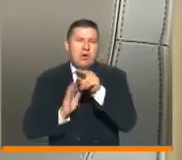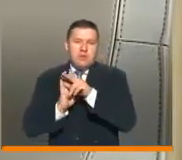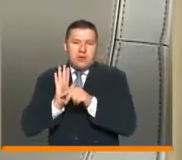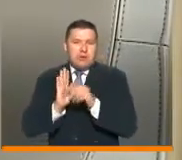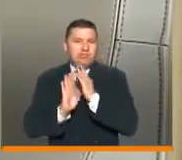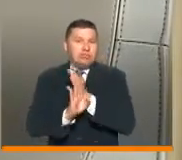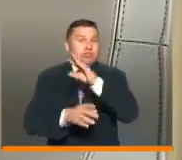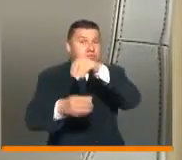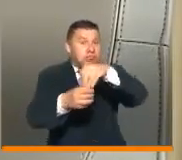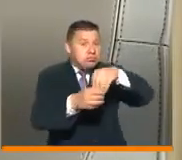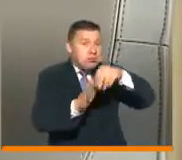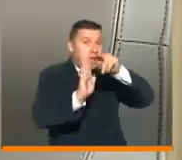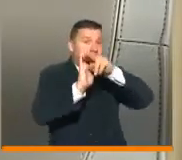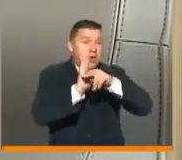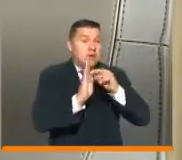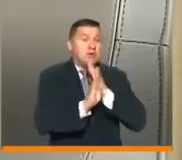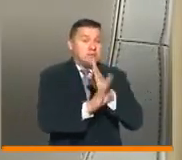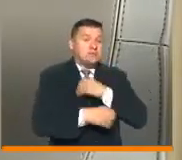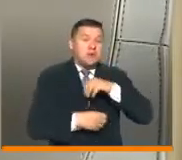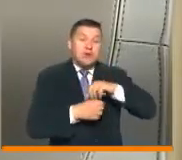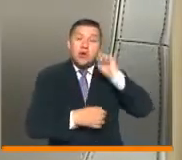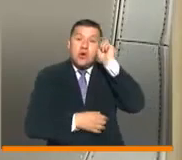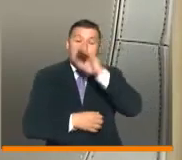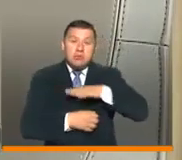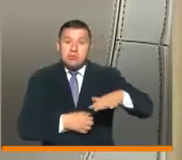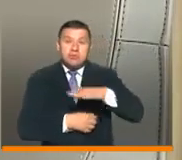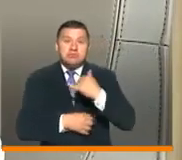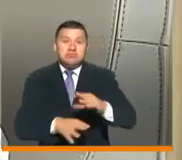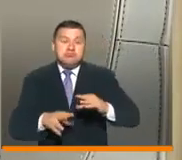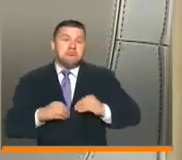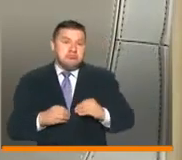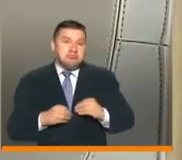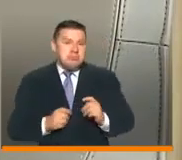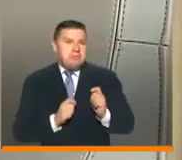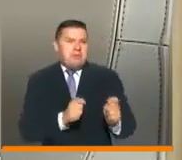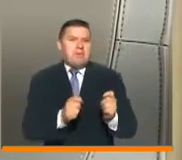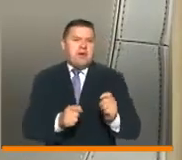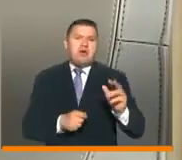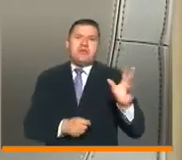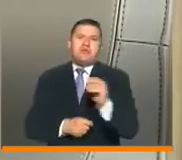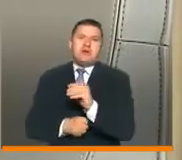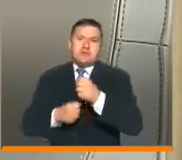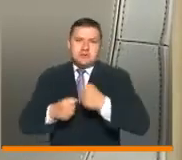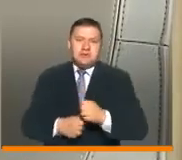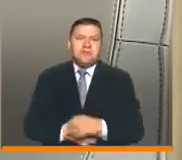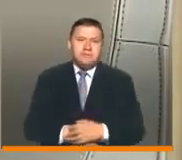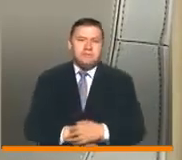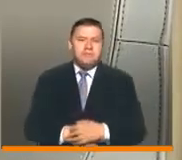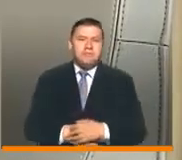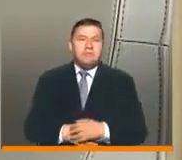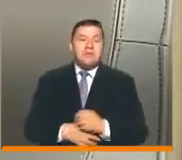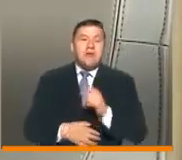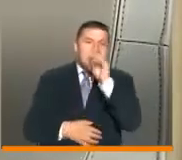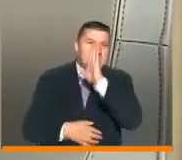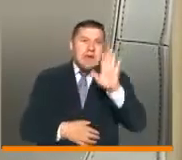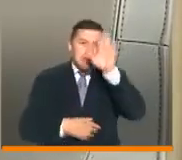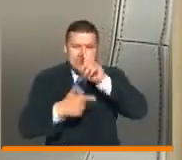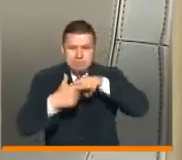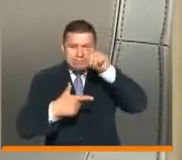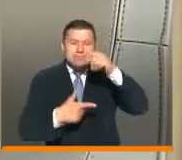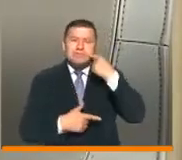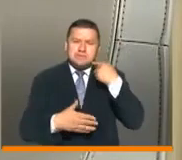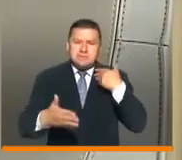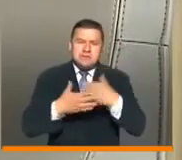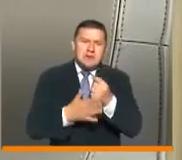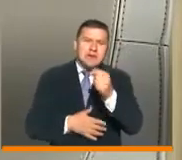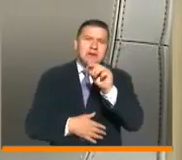protocolos de bioseguridad que ya en este momento la gobernación terminó de adquirir y entregar a todas las sedes. Y cifras nacionales que son importantes. Vamos